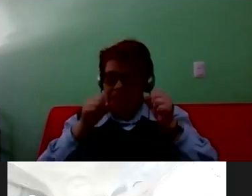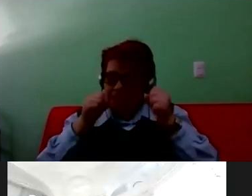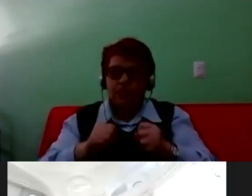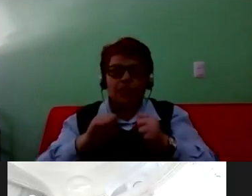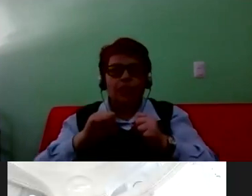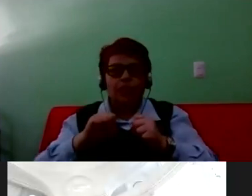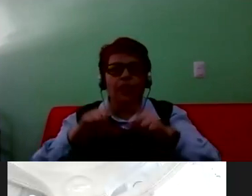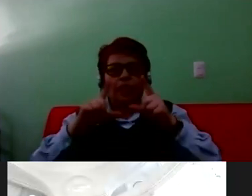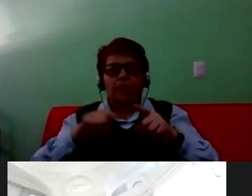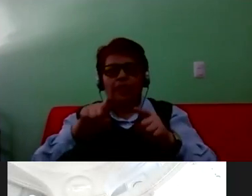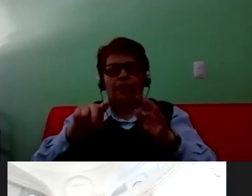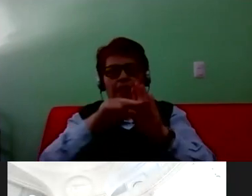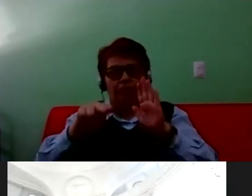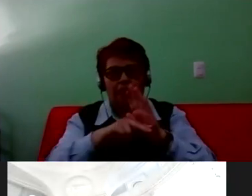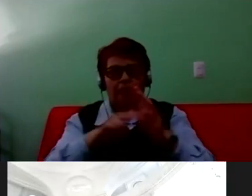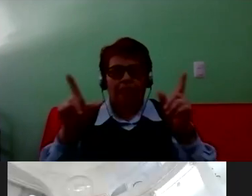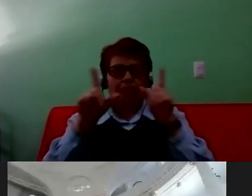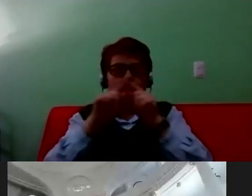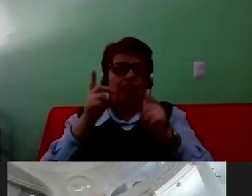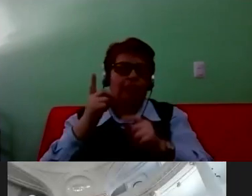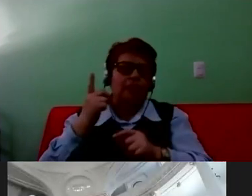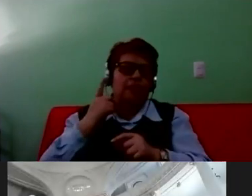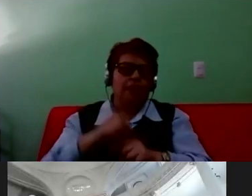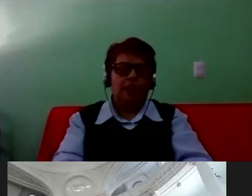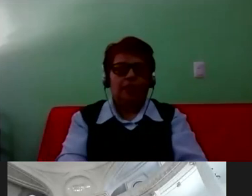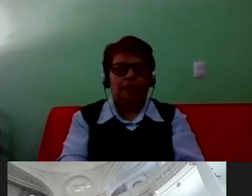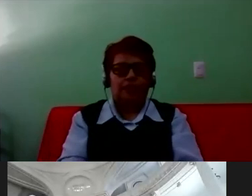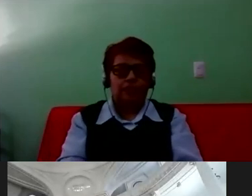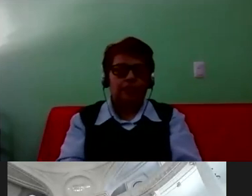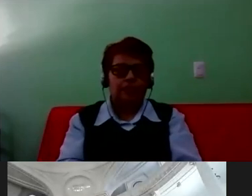aplicación de esta norma. Es cuanto, diputado.